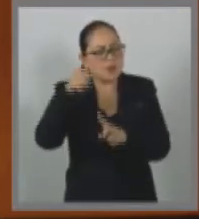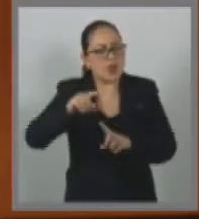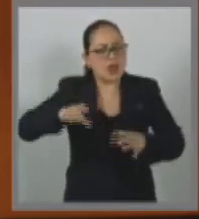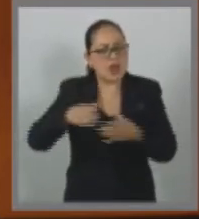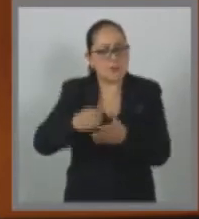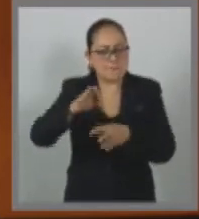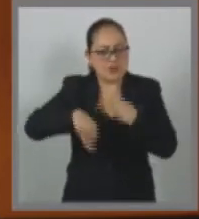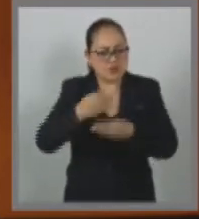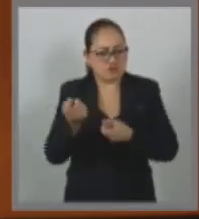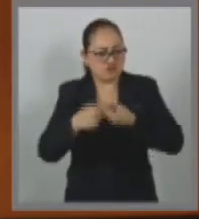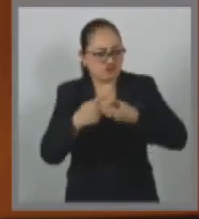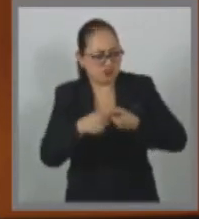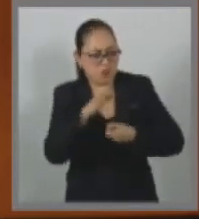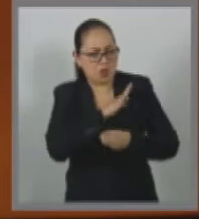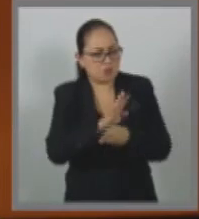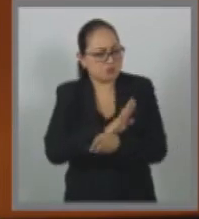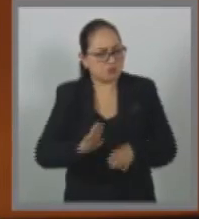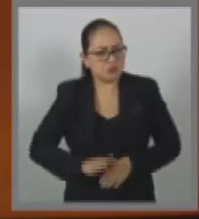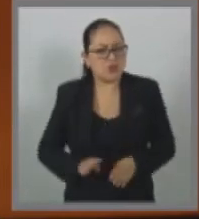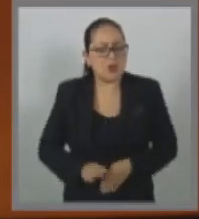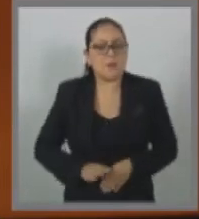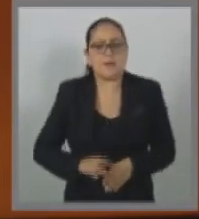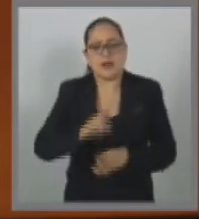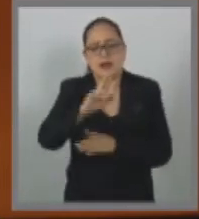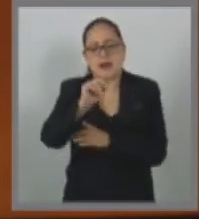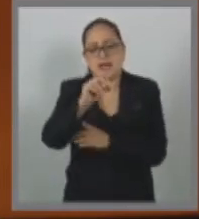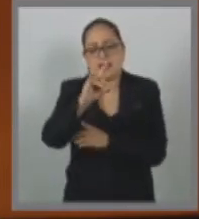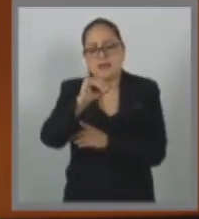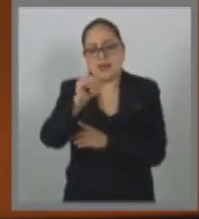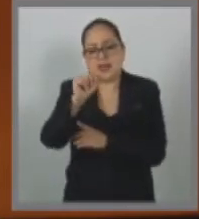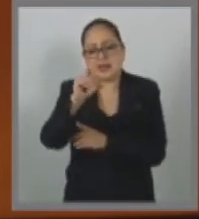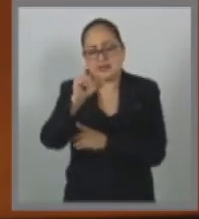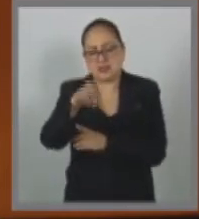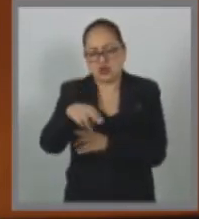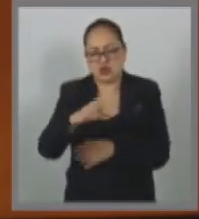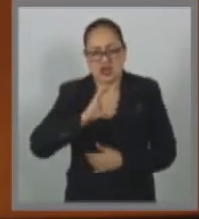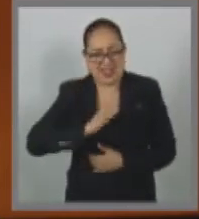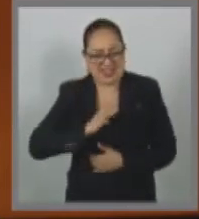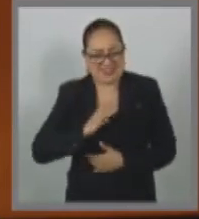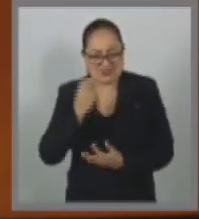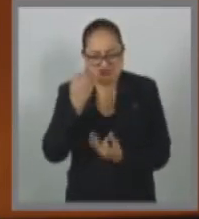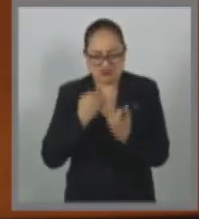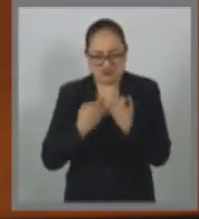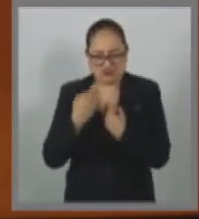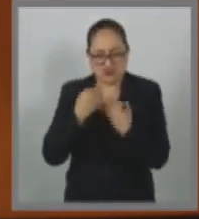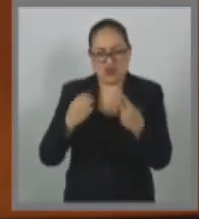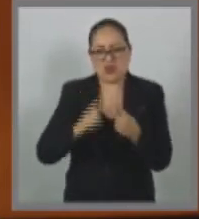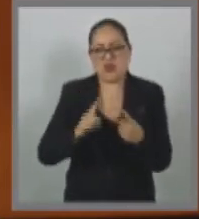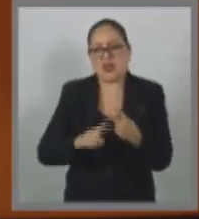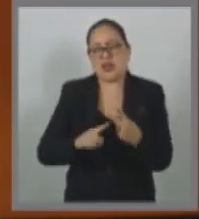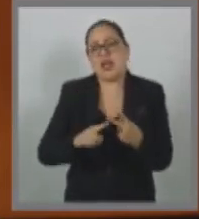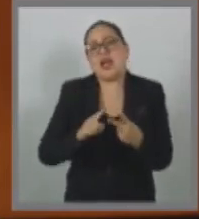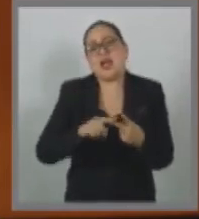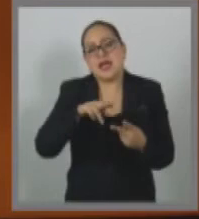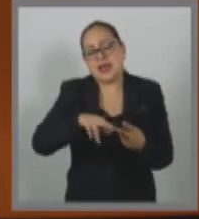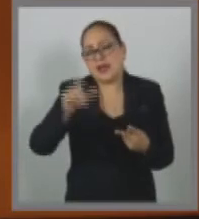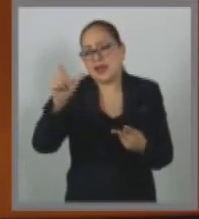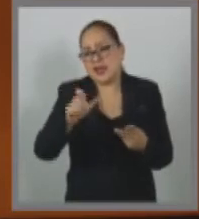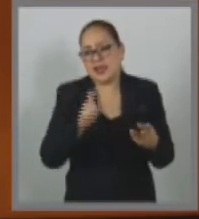derechohabientes. Las radiaciones de alta precisión, tomografías computarizadas, resonancias